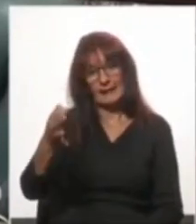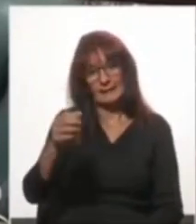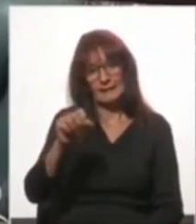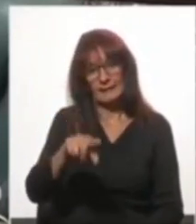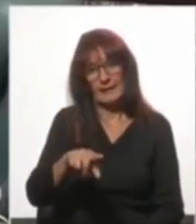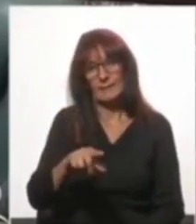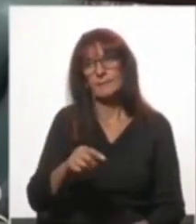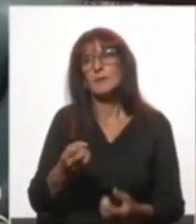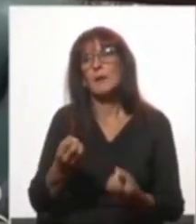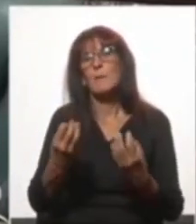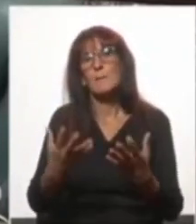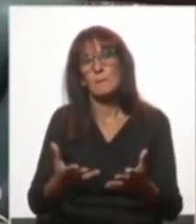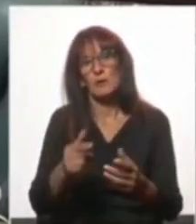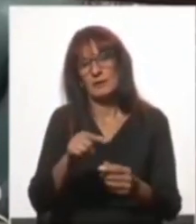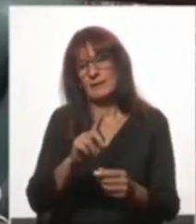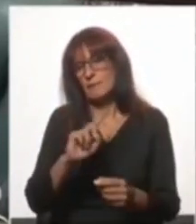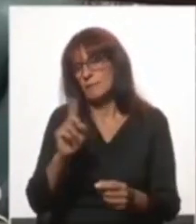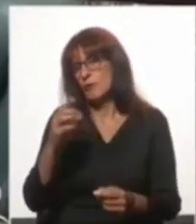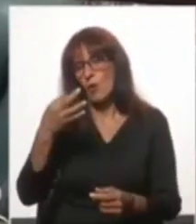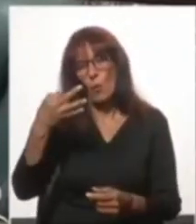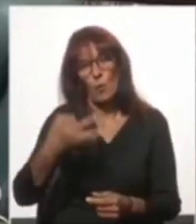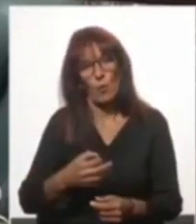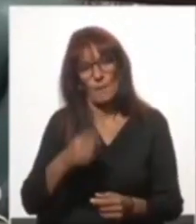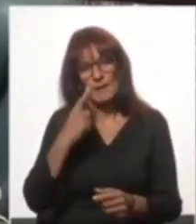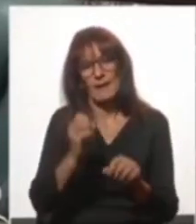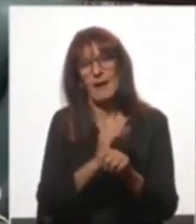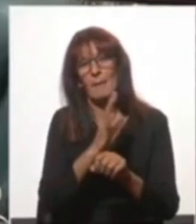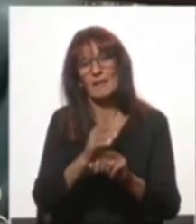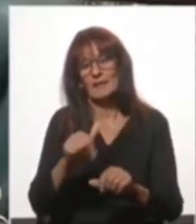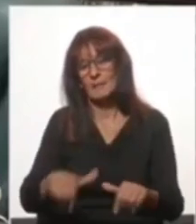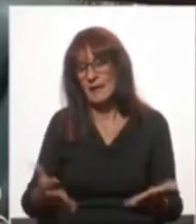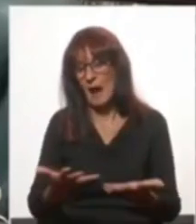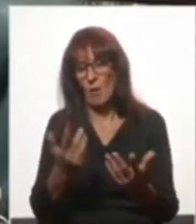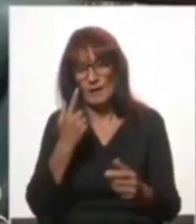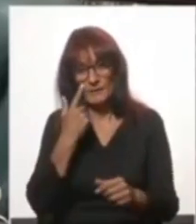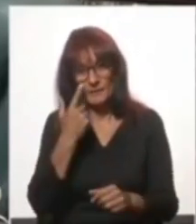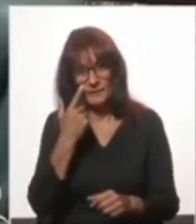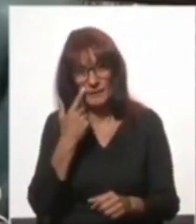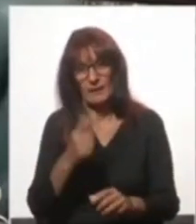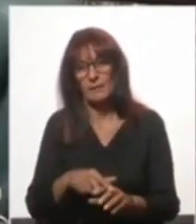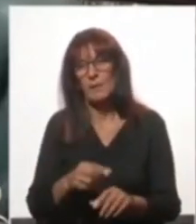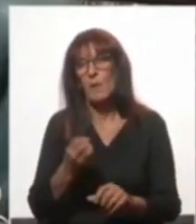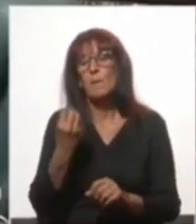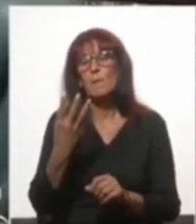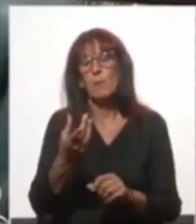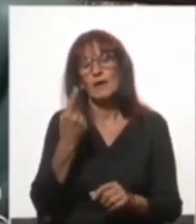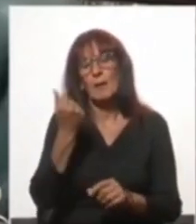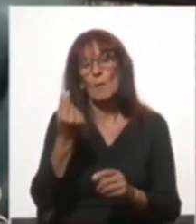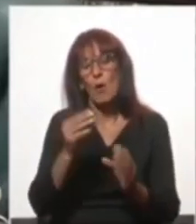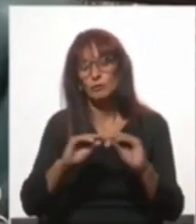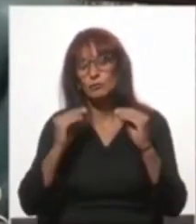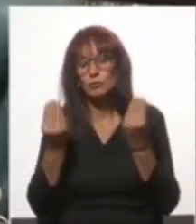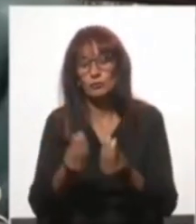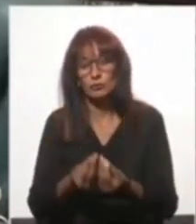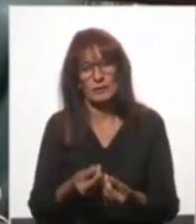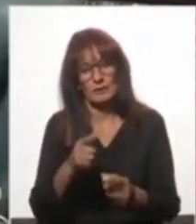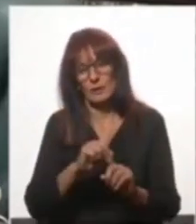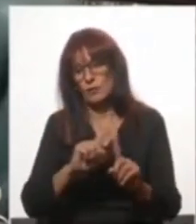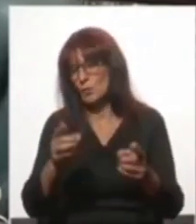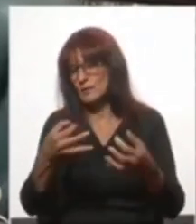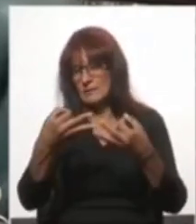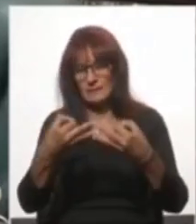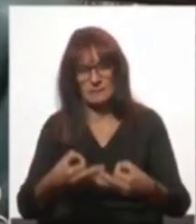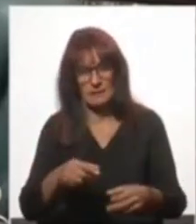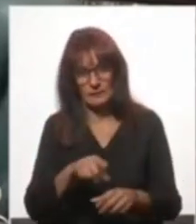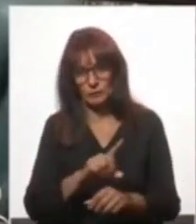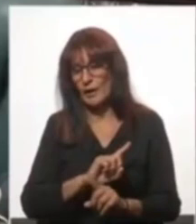inconsistente, porque ignora la realidad de pandemia en la que vivimos, porque los montos que plantean son inciertos y seguramente